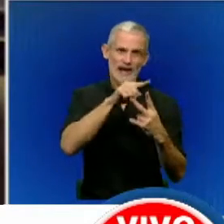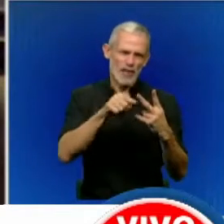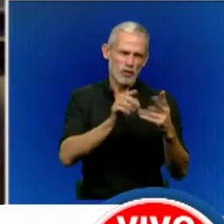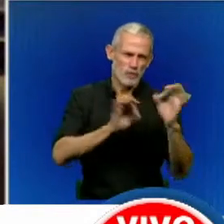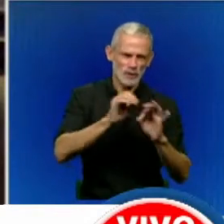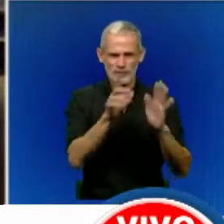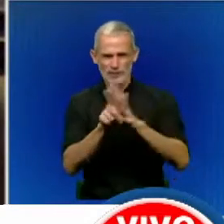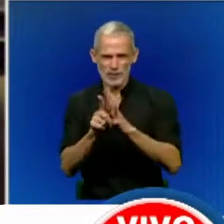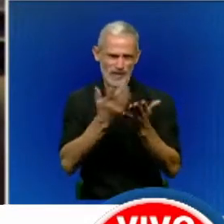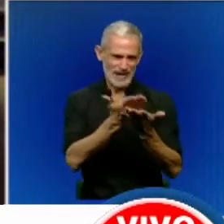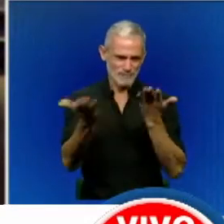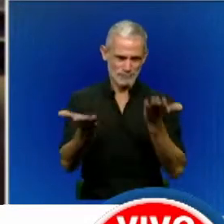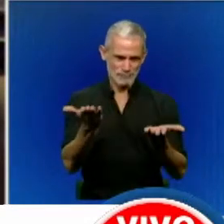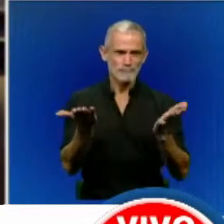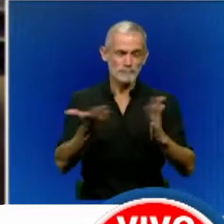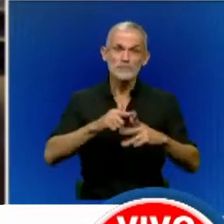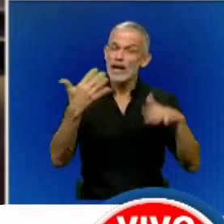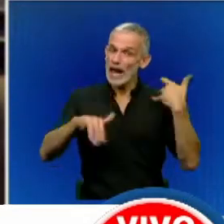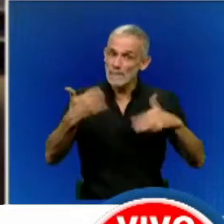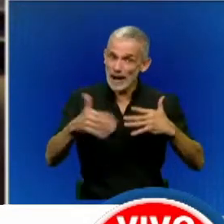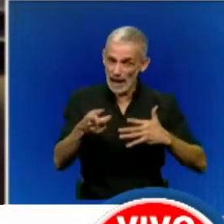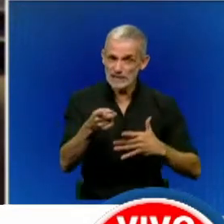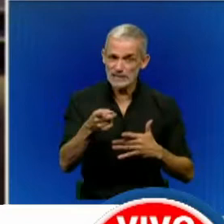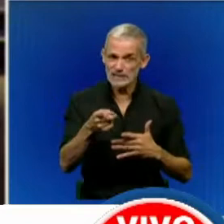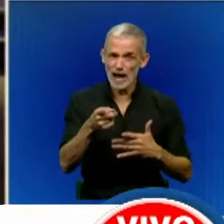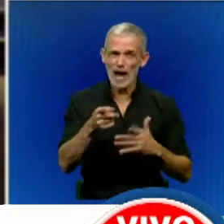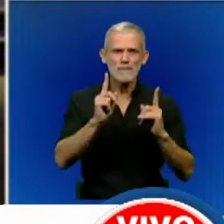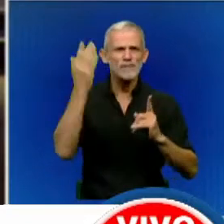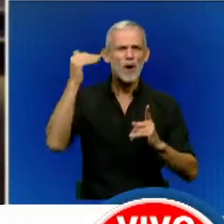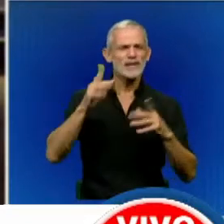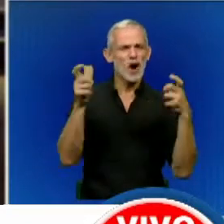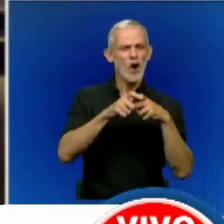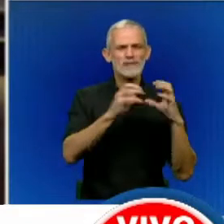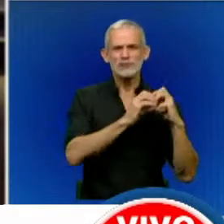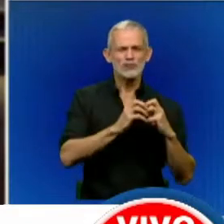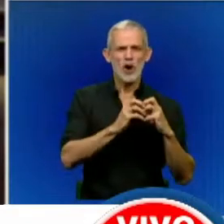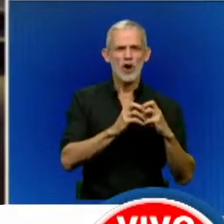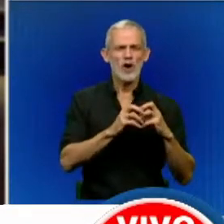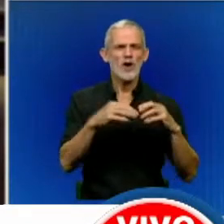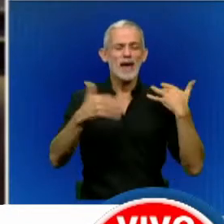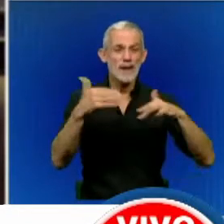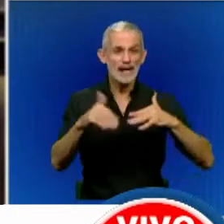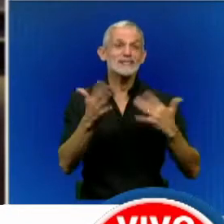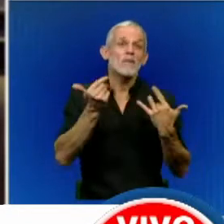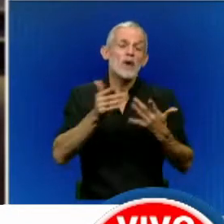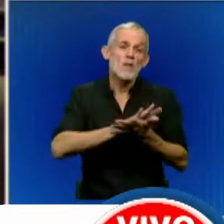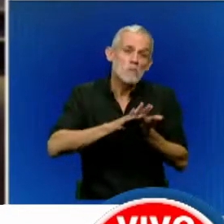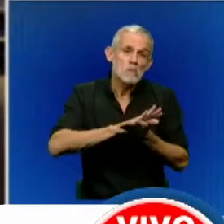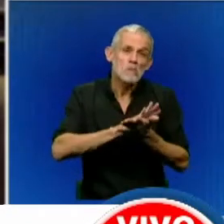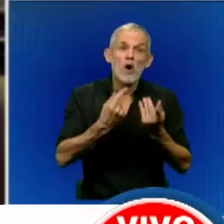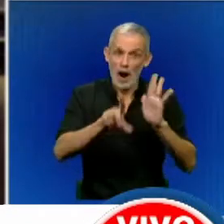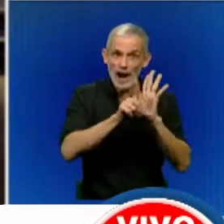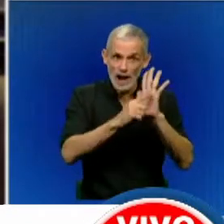realidad. Y esto demuestra que las emergencias, lo decíamos en el tratamiento en comisión, se pueden atacar y conjurar con